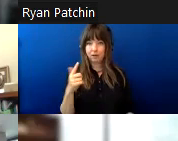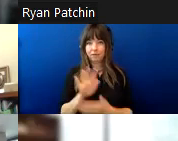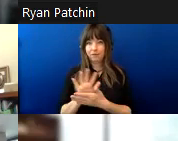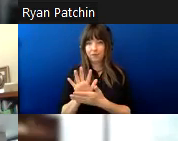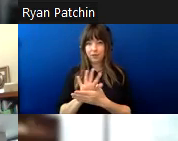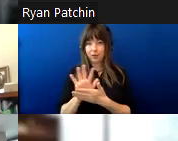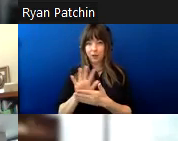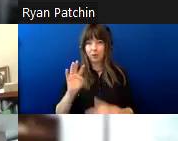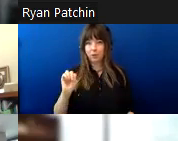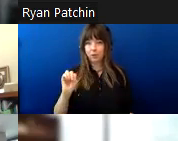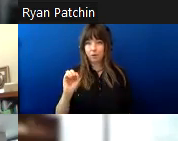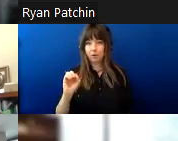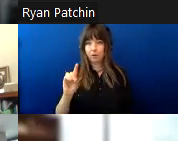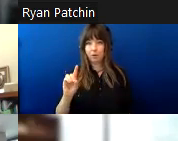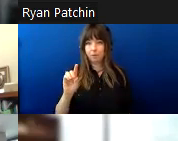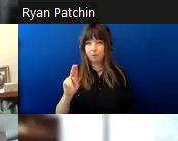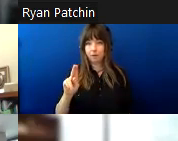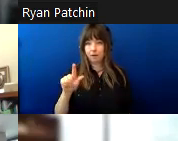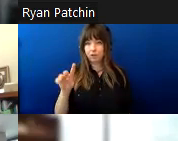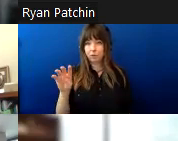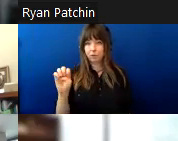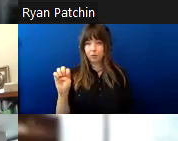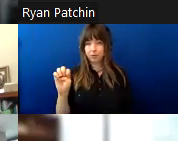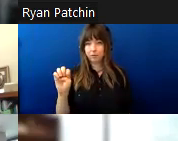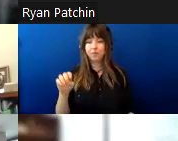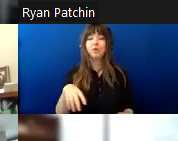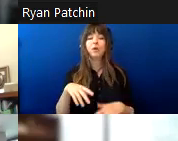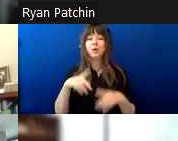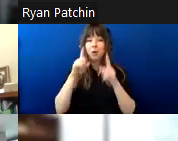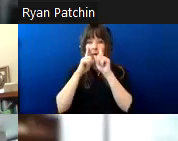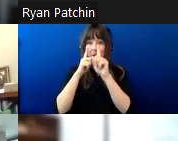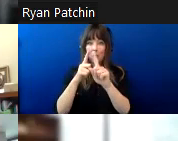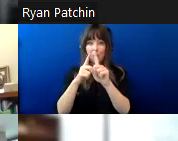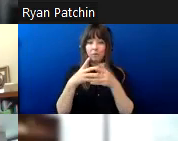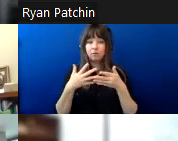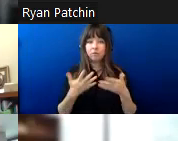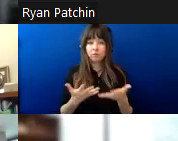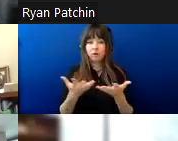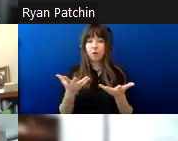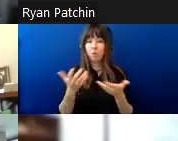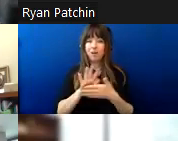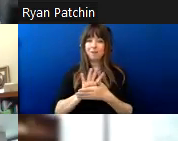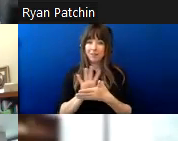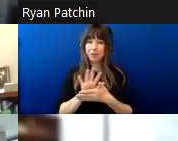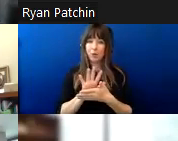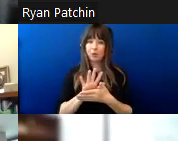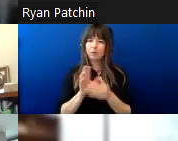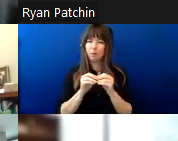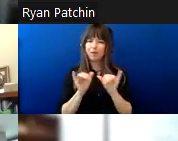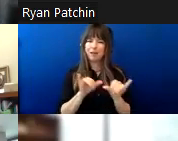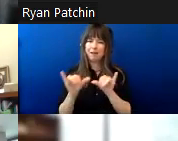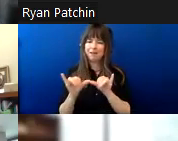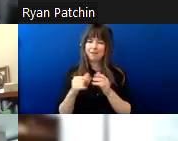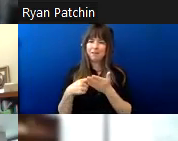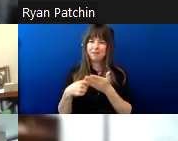2021, el módulo de video de subvención. Lo que tenemos para este proyecto es que queramos una